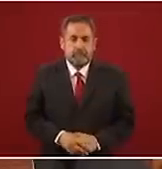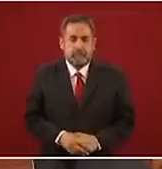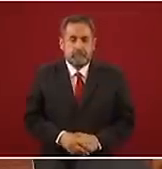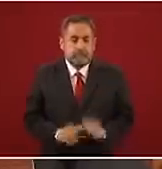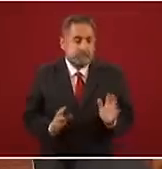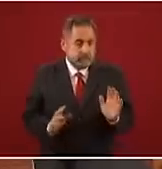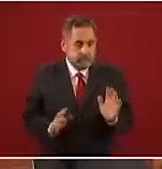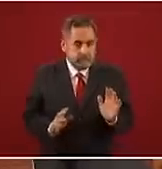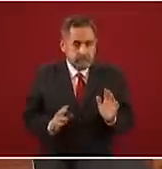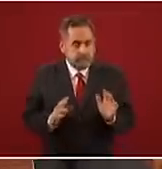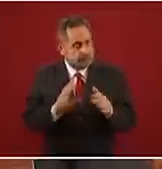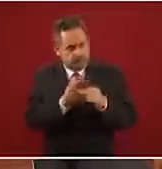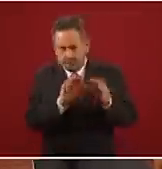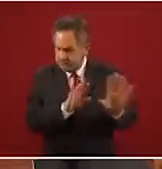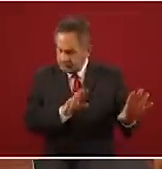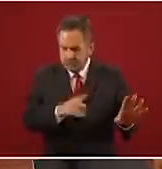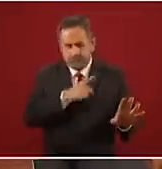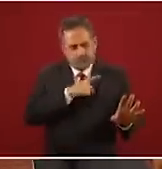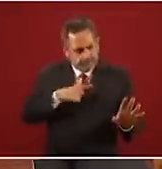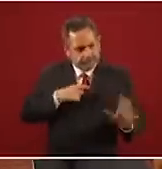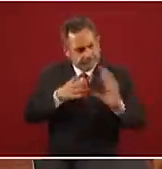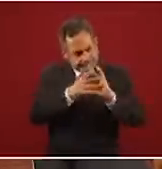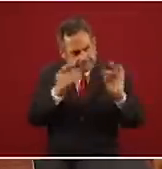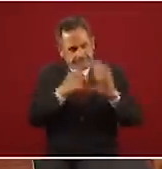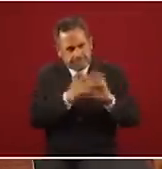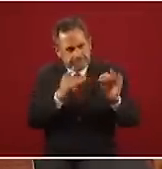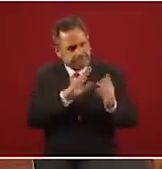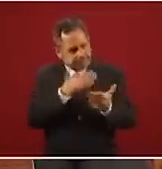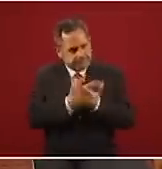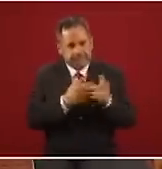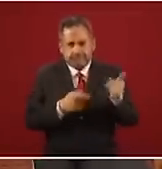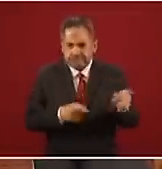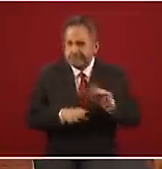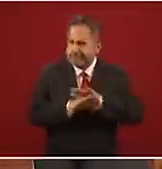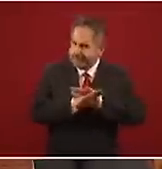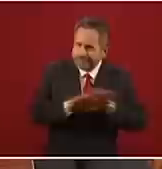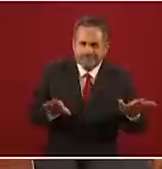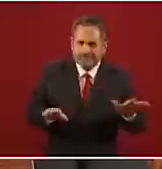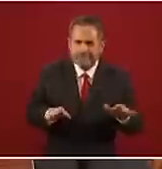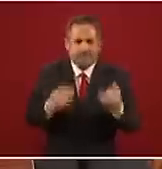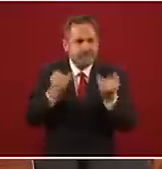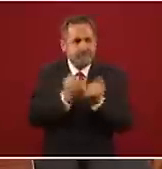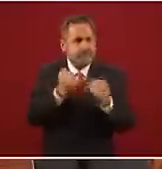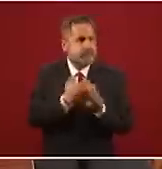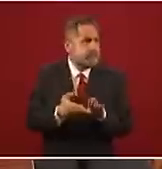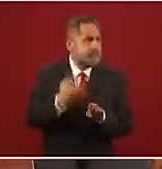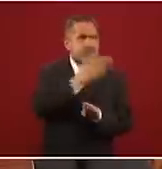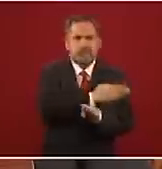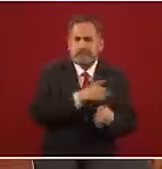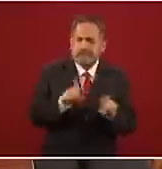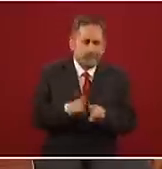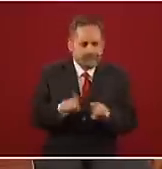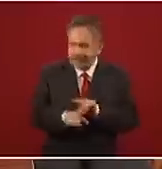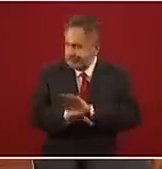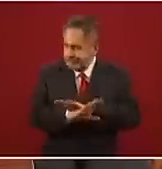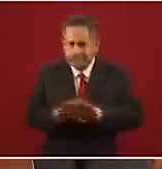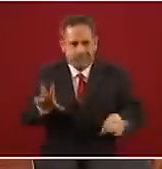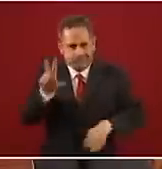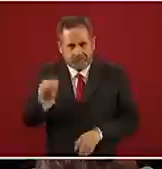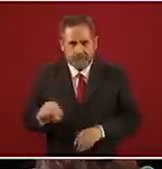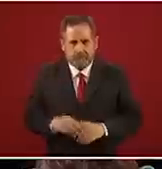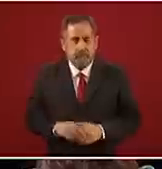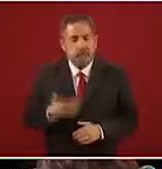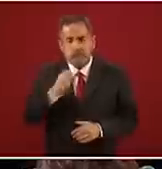hay que convencerlo, persuadirlo de que ya no es lo mismo.